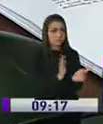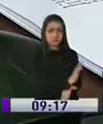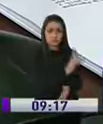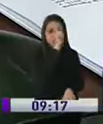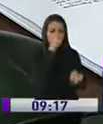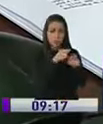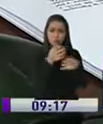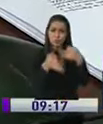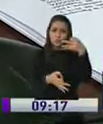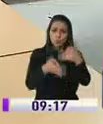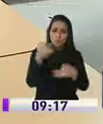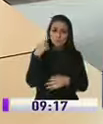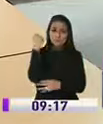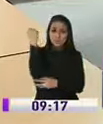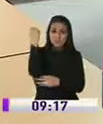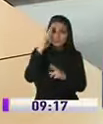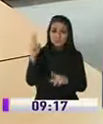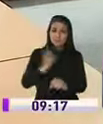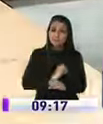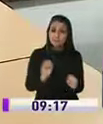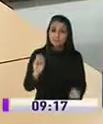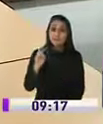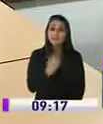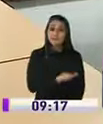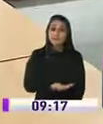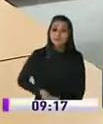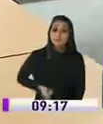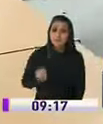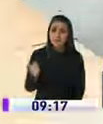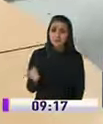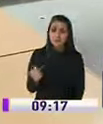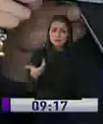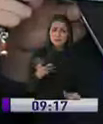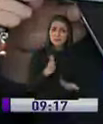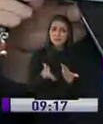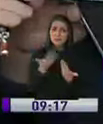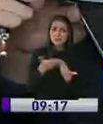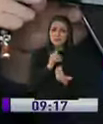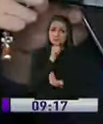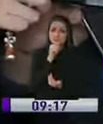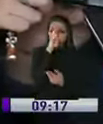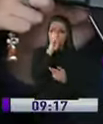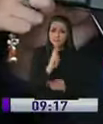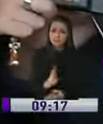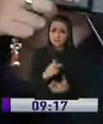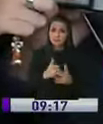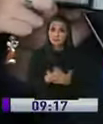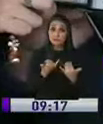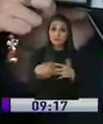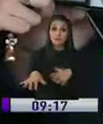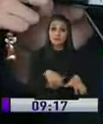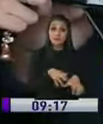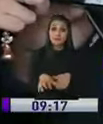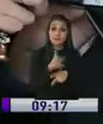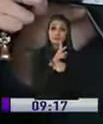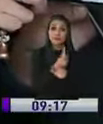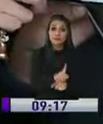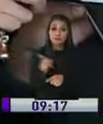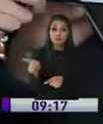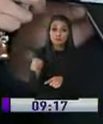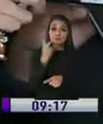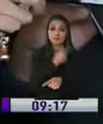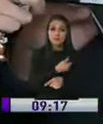no se ha apegado a derecho y que el vicepresidente Jorge Glass ha quedado expuesto. El objeto de la acción de protección es que la